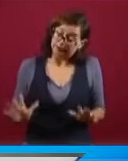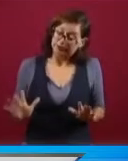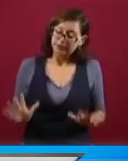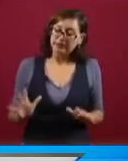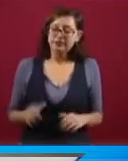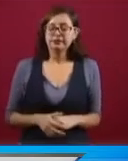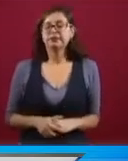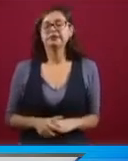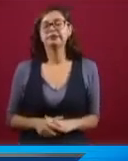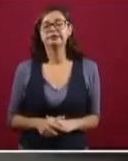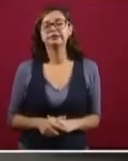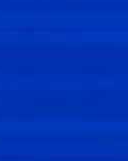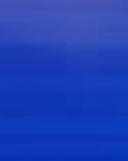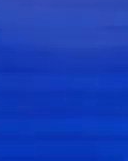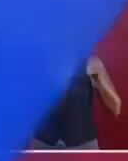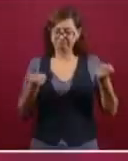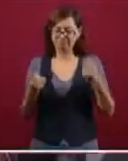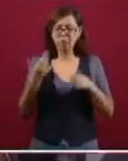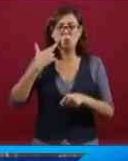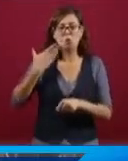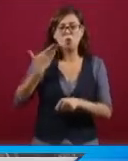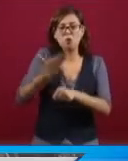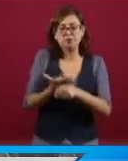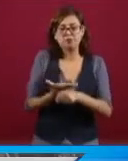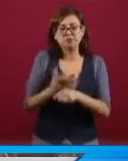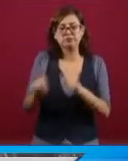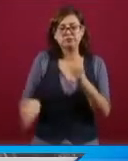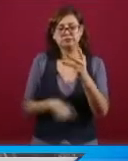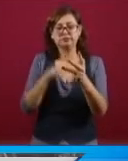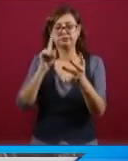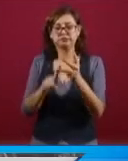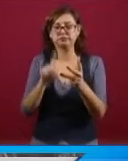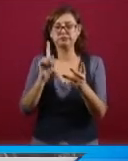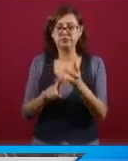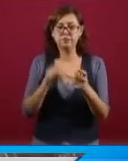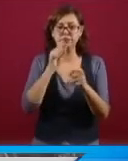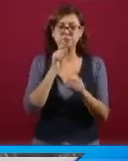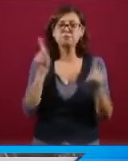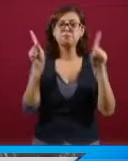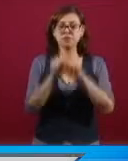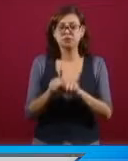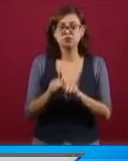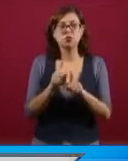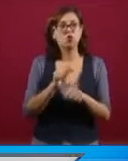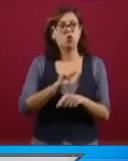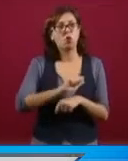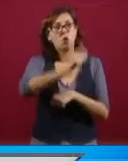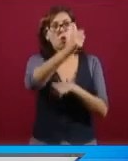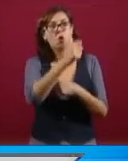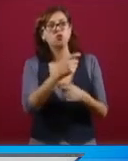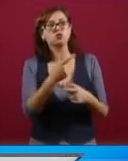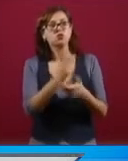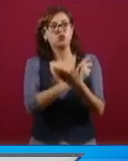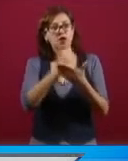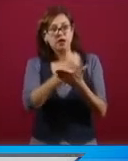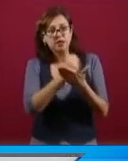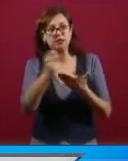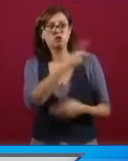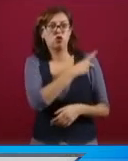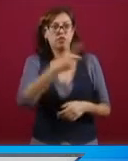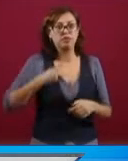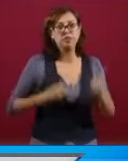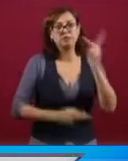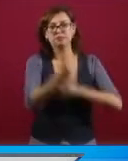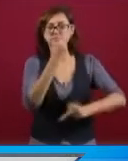como rebelde sin causa. Precio de la gasolina. Se mantendrá el compromiso de conservar los precios de la gasolina en